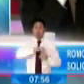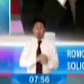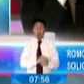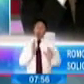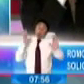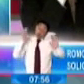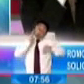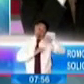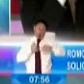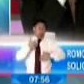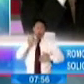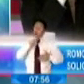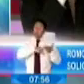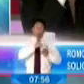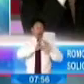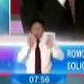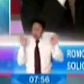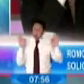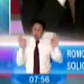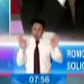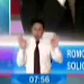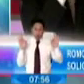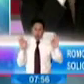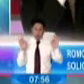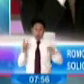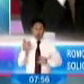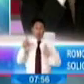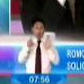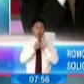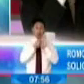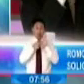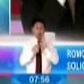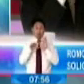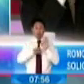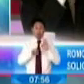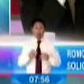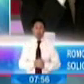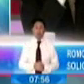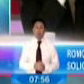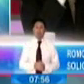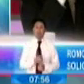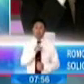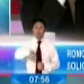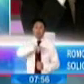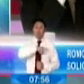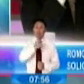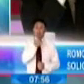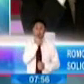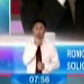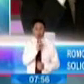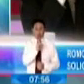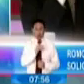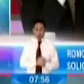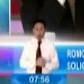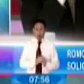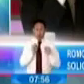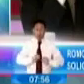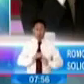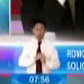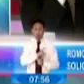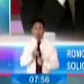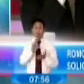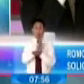no vamos a pagar. Eso es lo que el veto de alguna manera pretende precisar, que se eviten estos malos entendidos. Vale lo mismo para